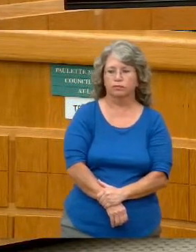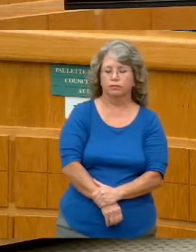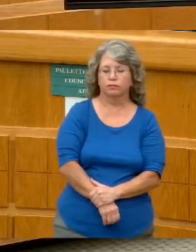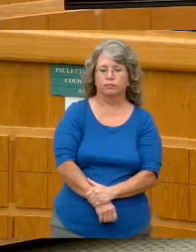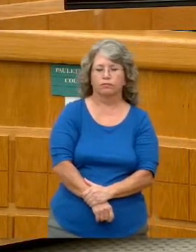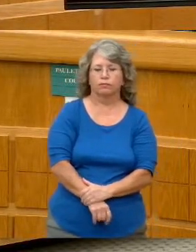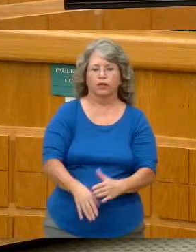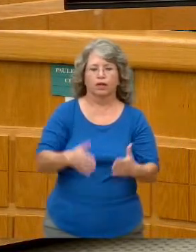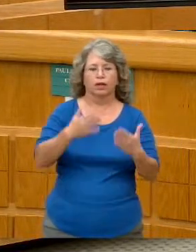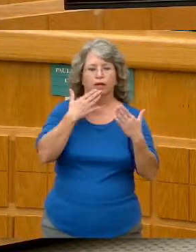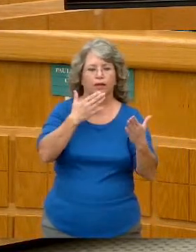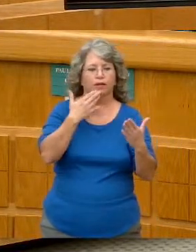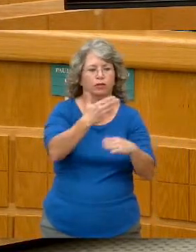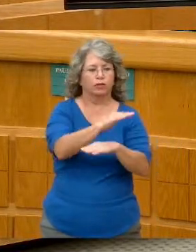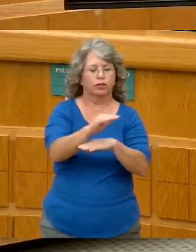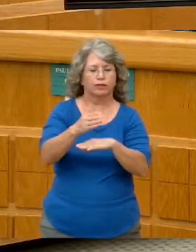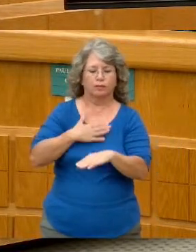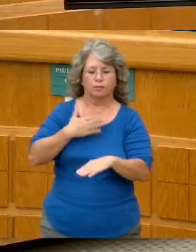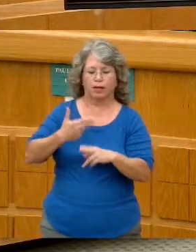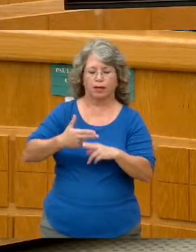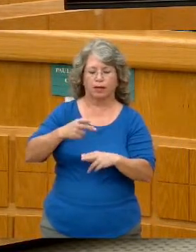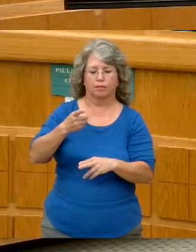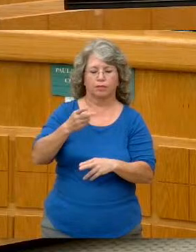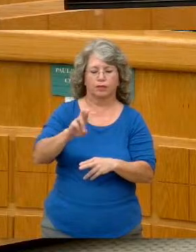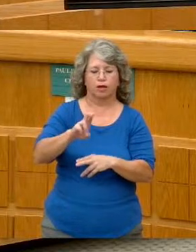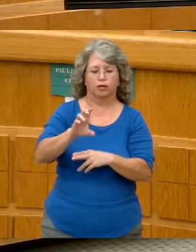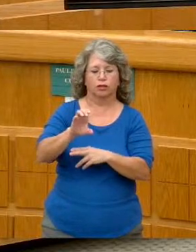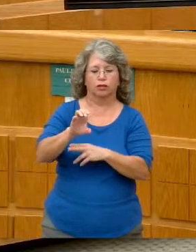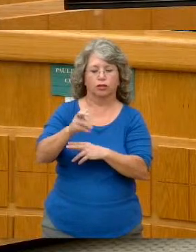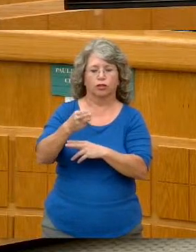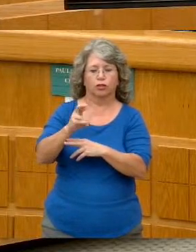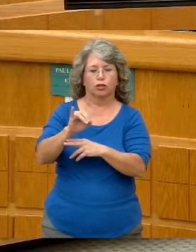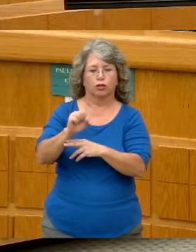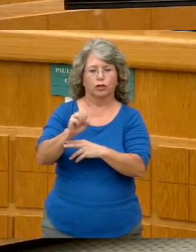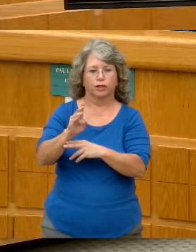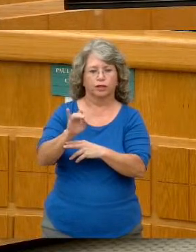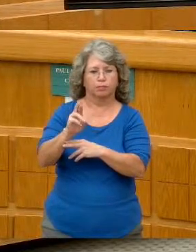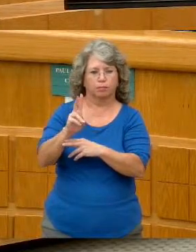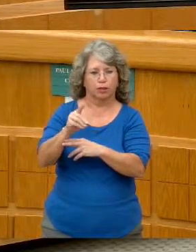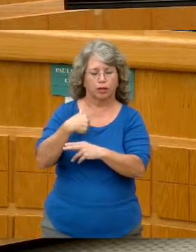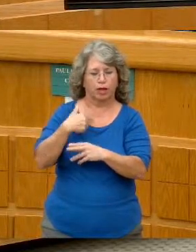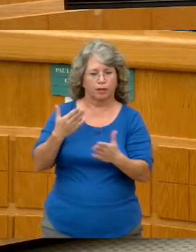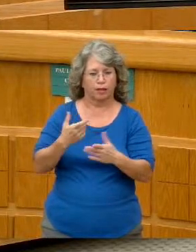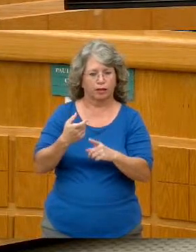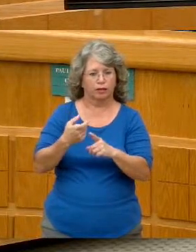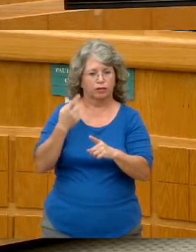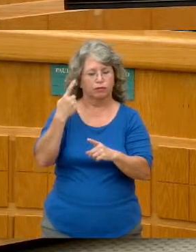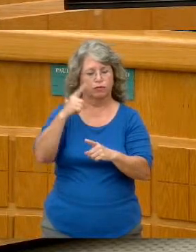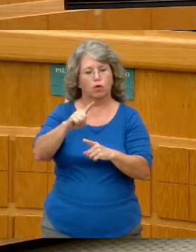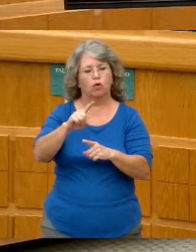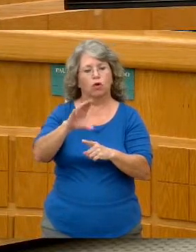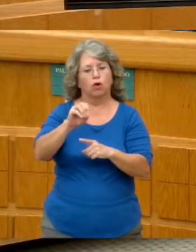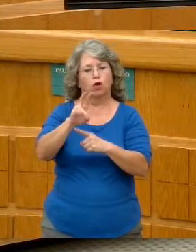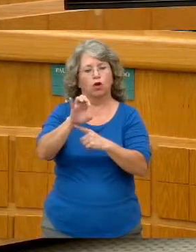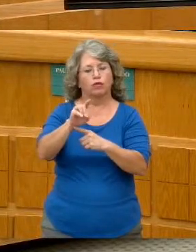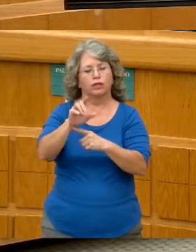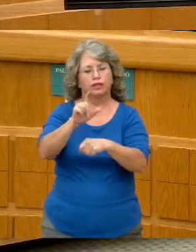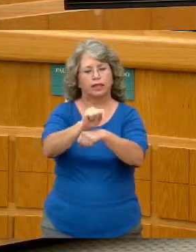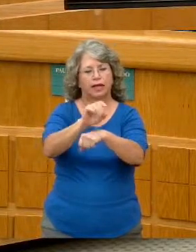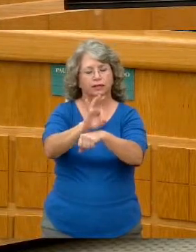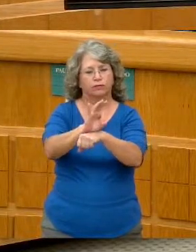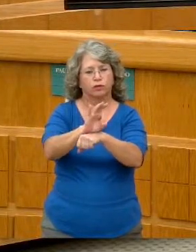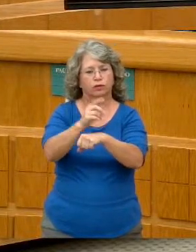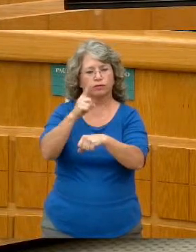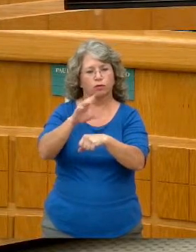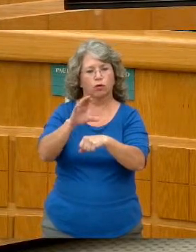Thank you. Good evening, everybody. My name is Dr. Chris Bird. I'm here on behalf of the COVID Task Force for the Coastal Bend area. Again,